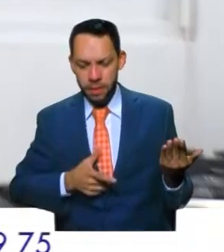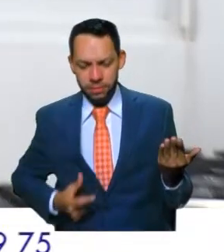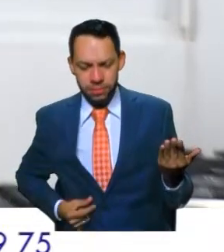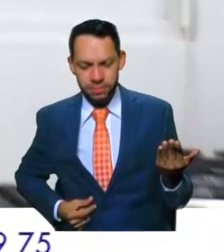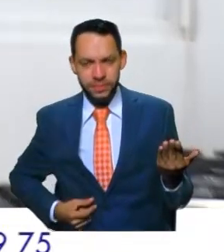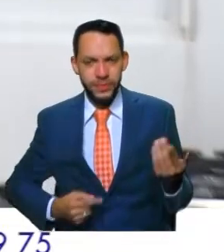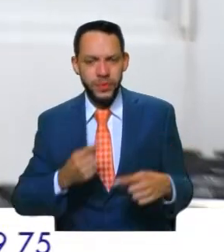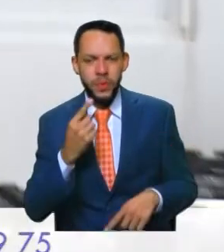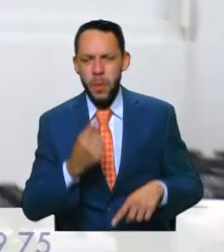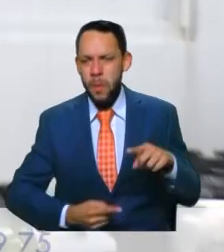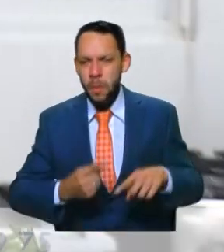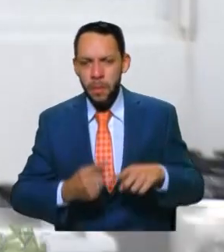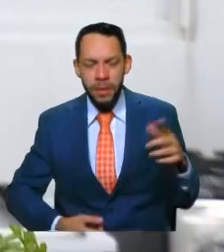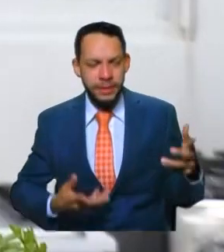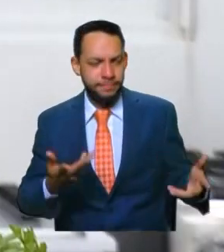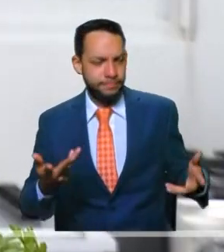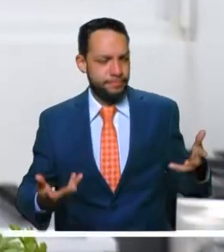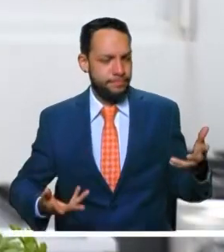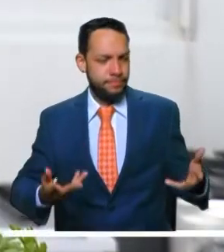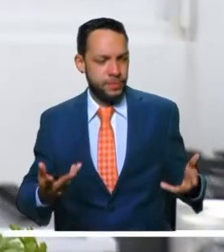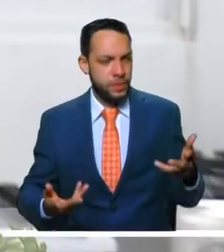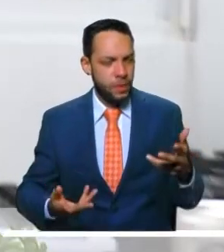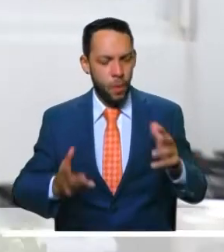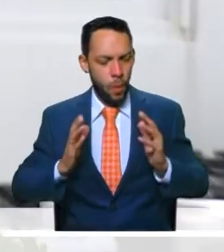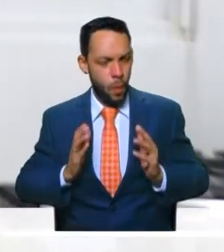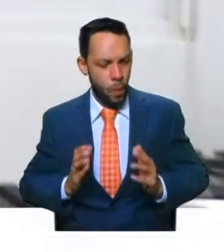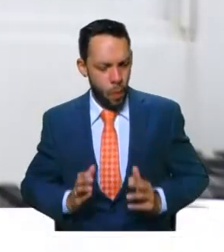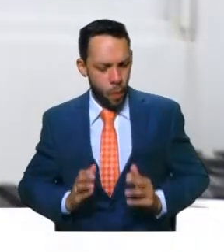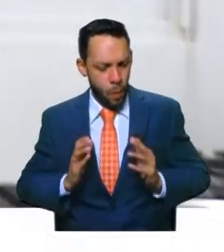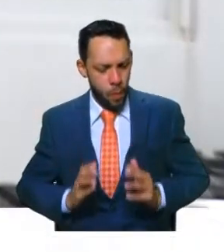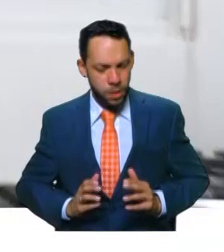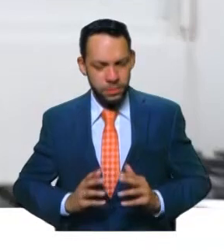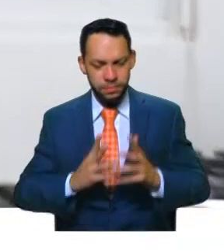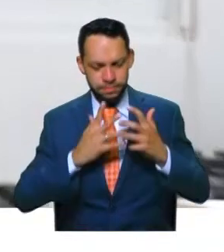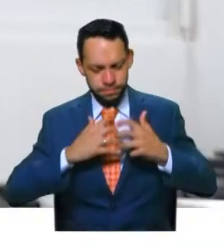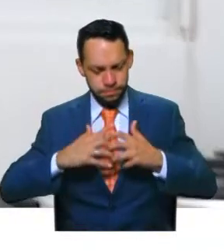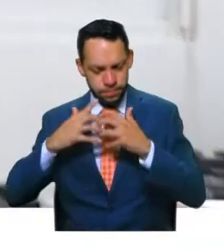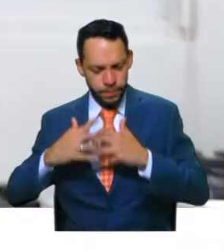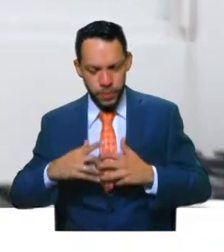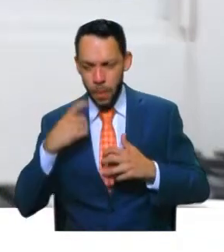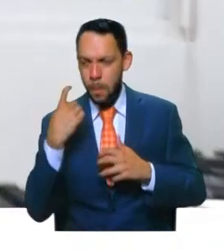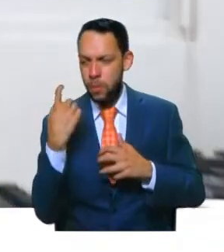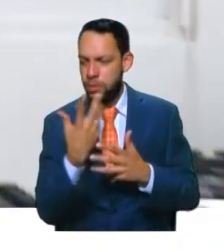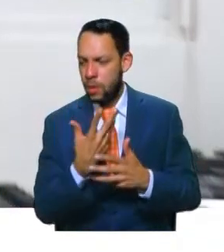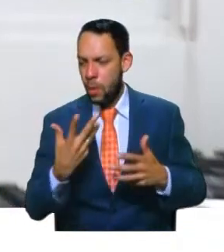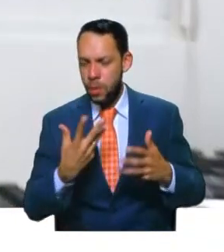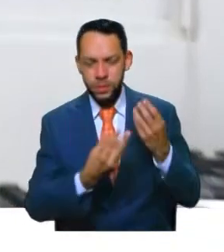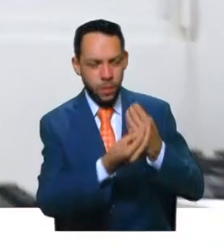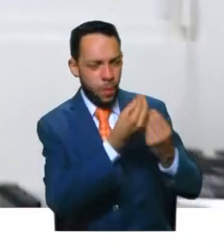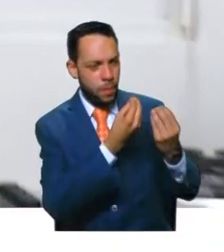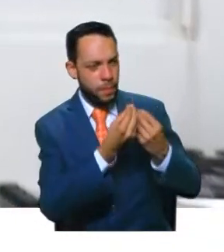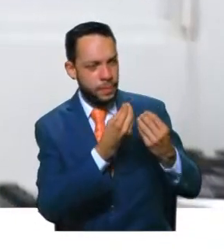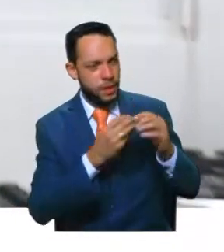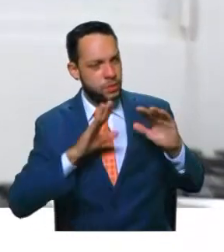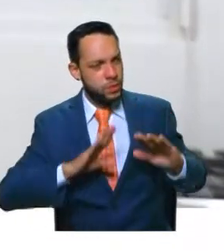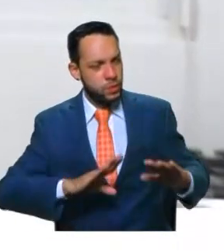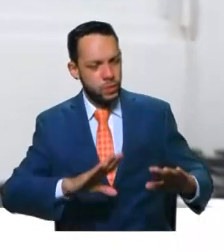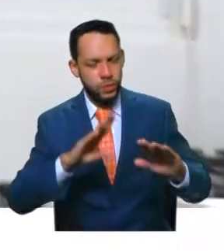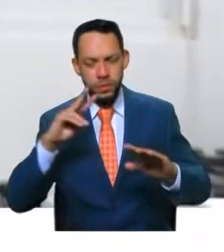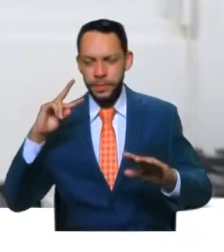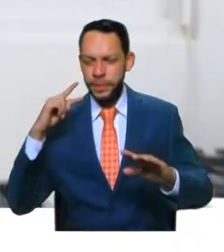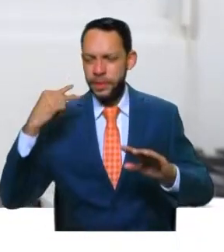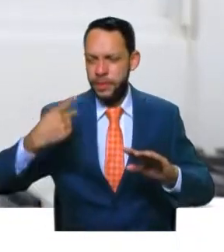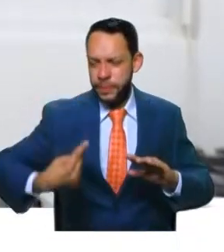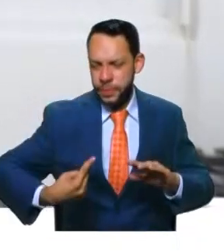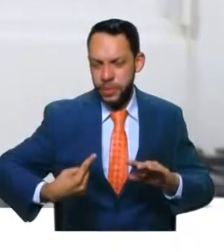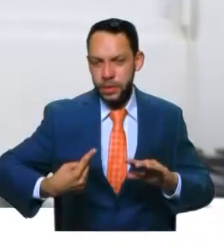El cuerpo empieza a buscar ciertos alimentos, pero con la evolución alimentaria caímos en